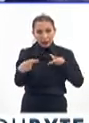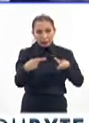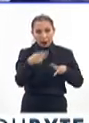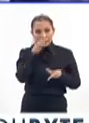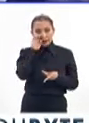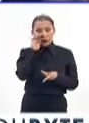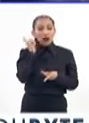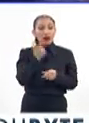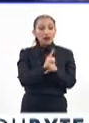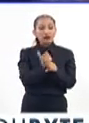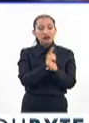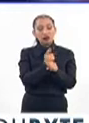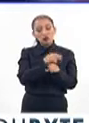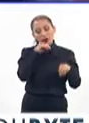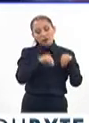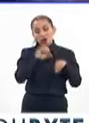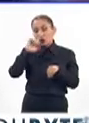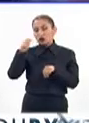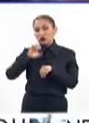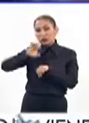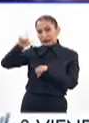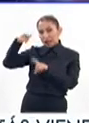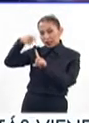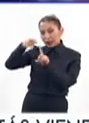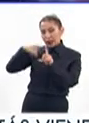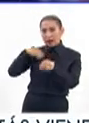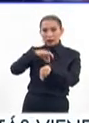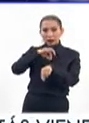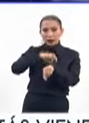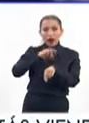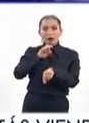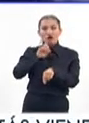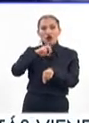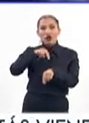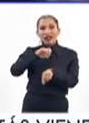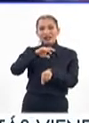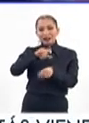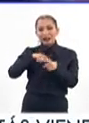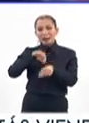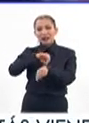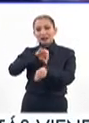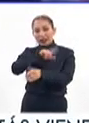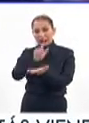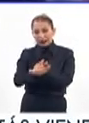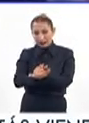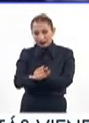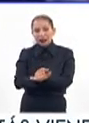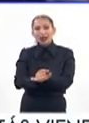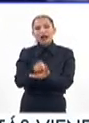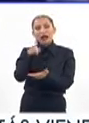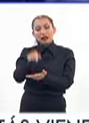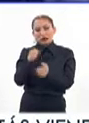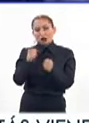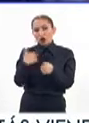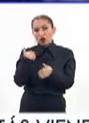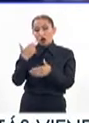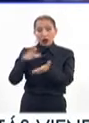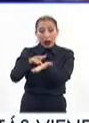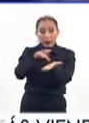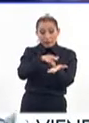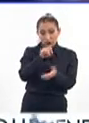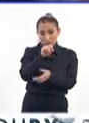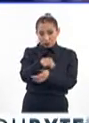las licenciaturas y otras especialidades en medicina forense, medicina legal, que seguramente con el